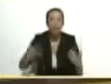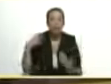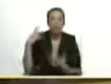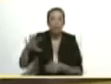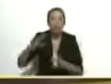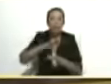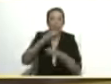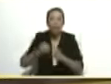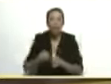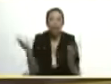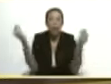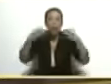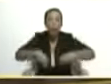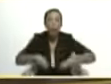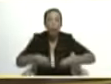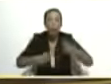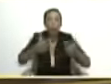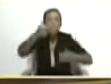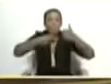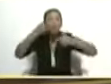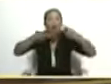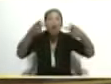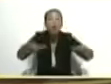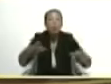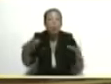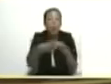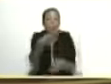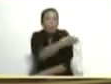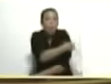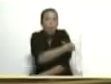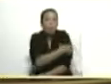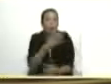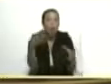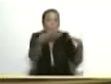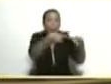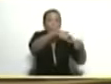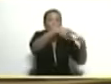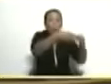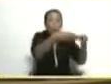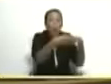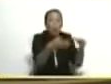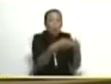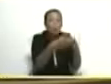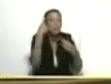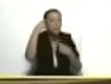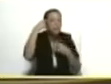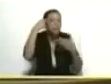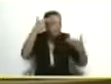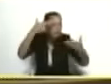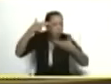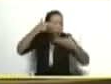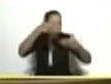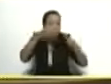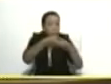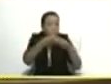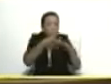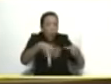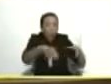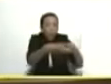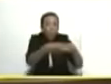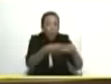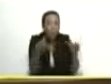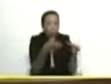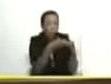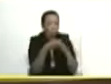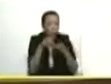Nacional en el acuerdo entre los partidos políticos de la ultraderecha, proveniente de un grupo terrorista, de